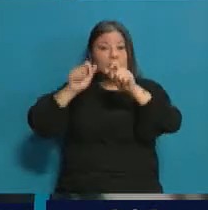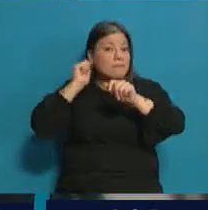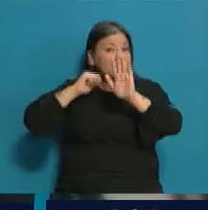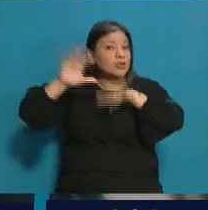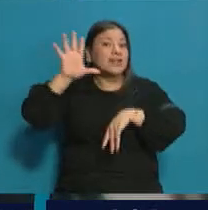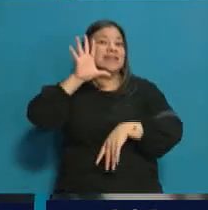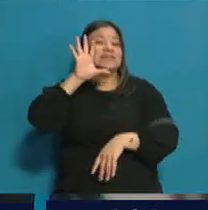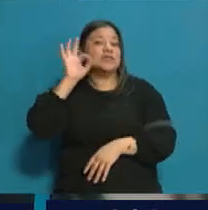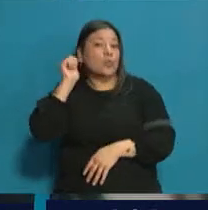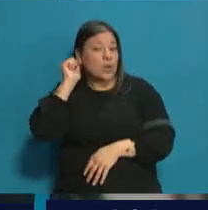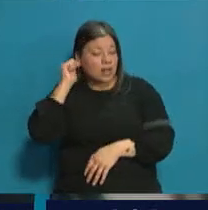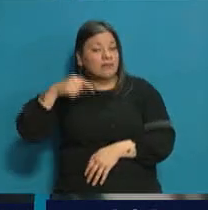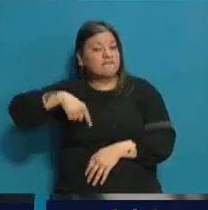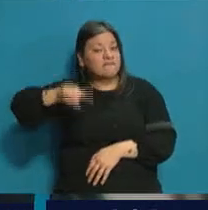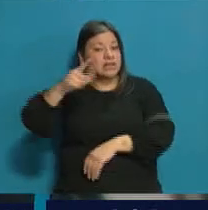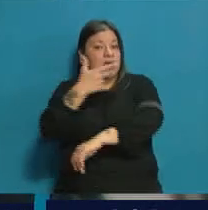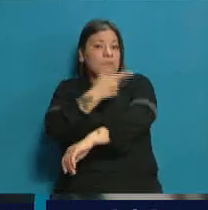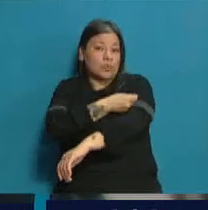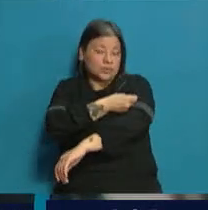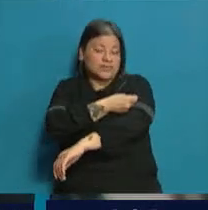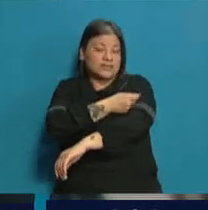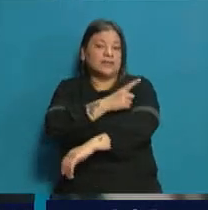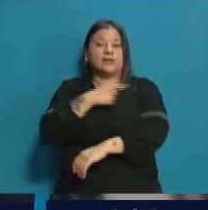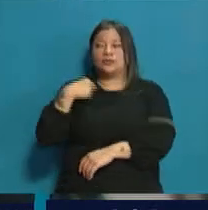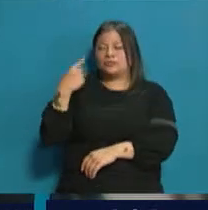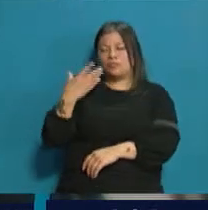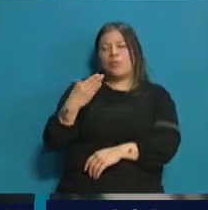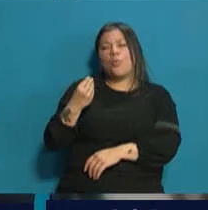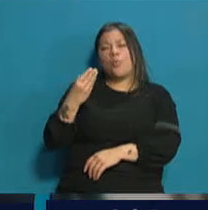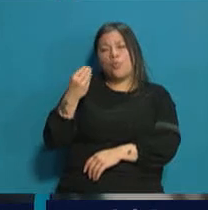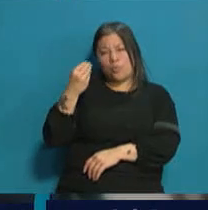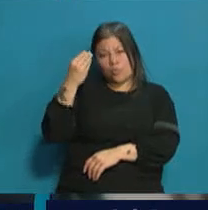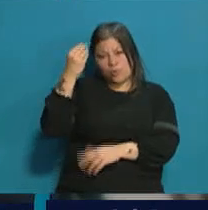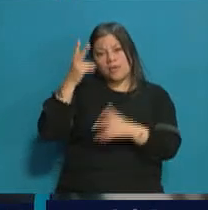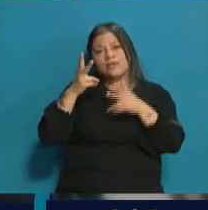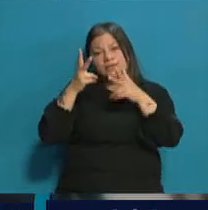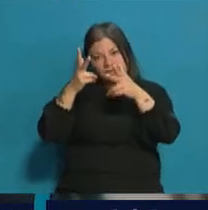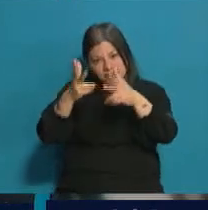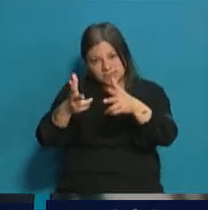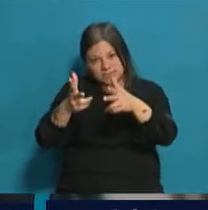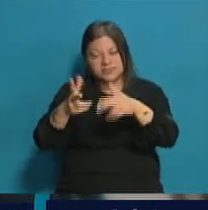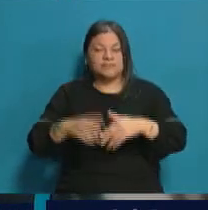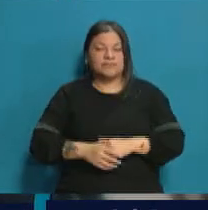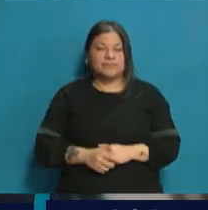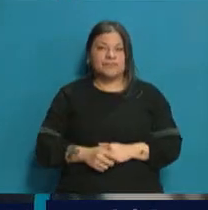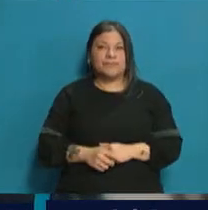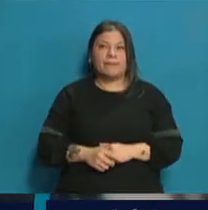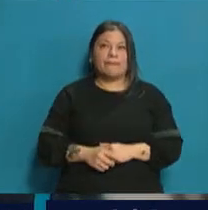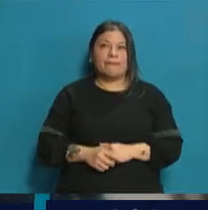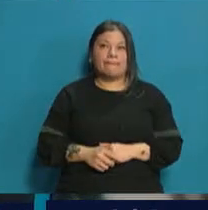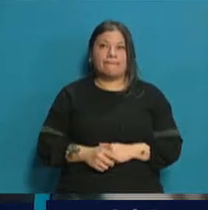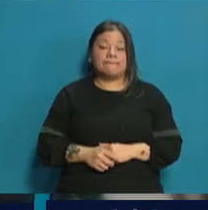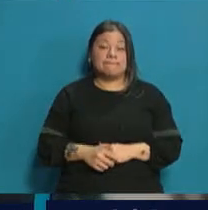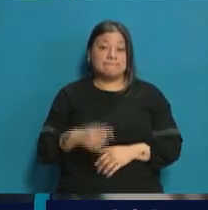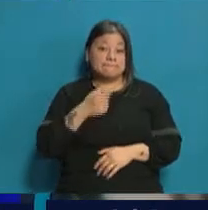años, sobre todo a vacunarse, cuando nosotros hemos hecho referencia a este aumento que decíamos de los casos de COVID. ¿Querés que veamos